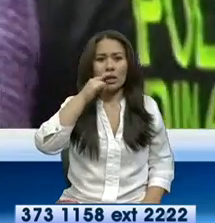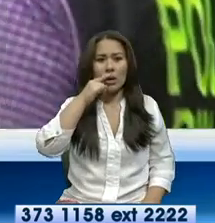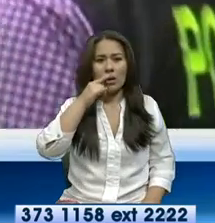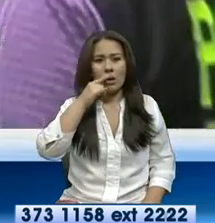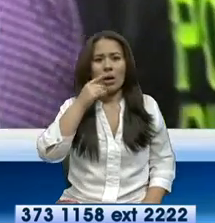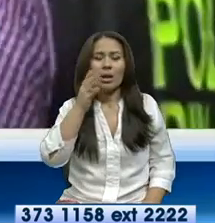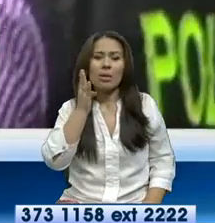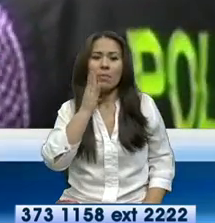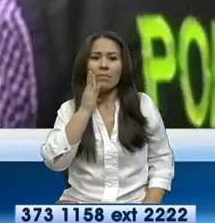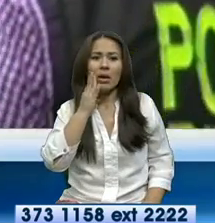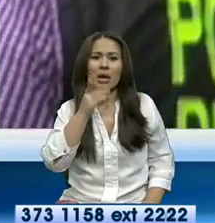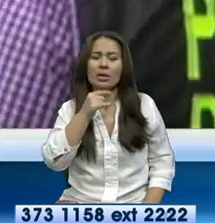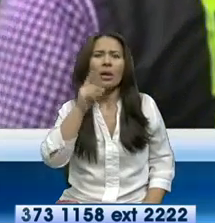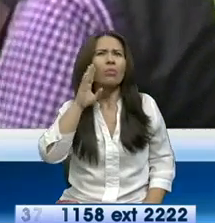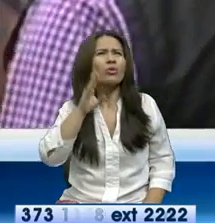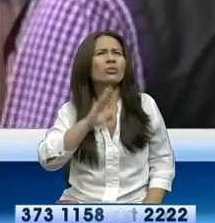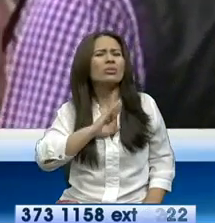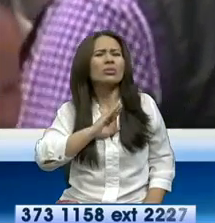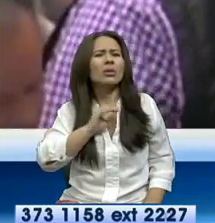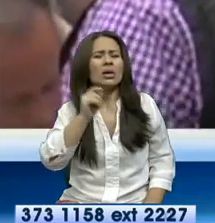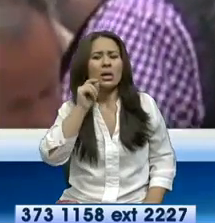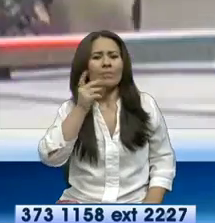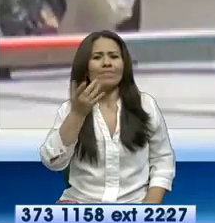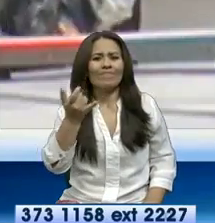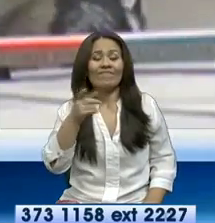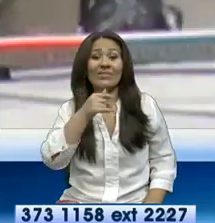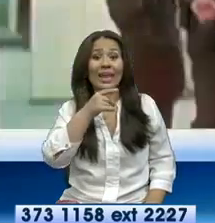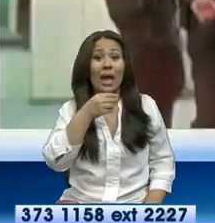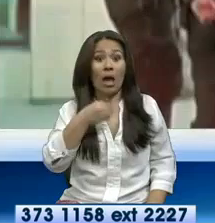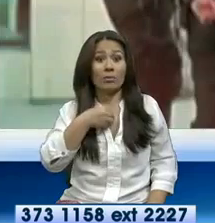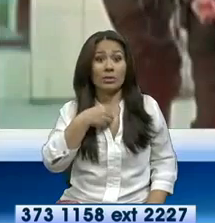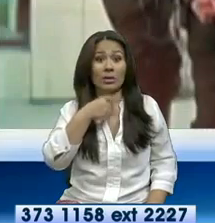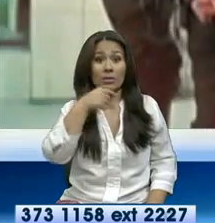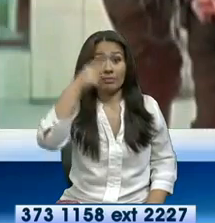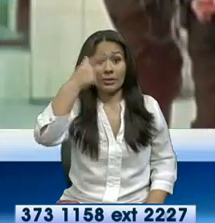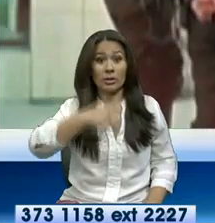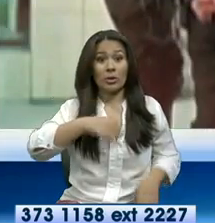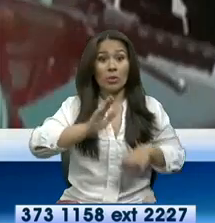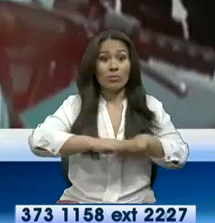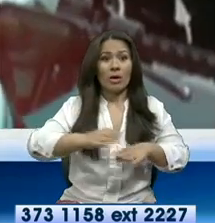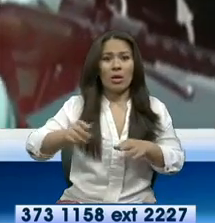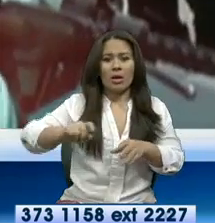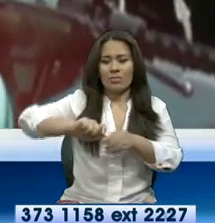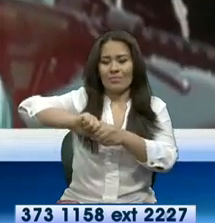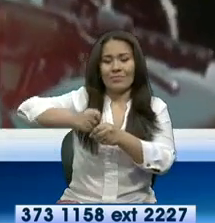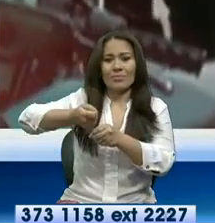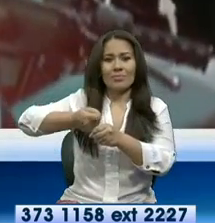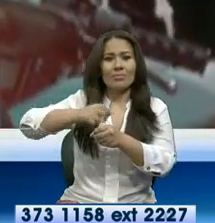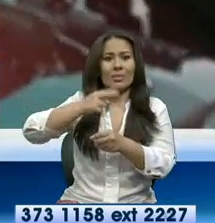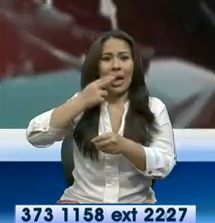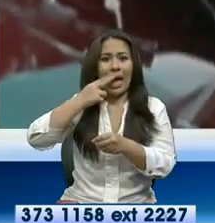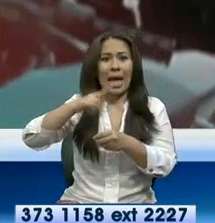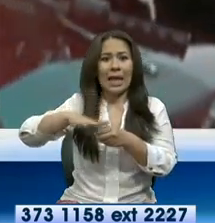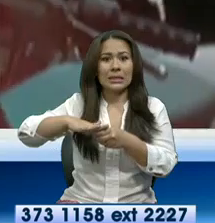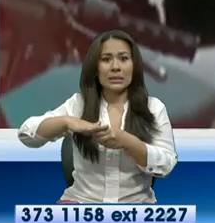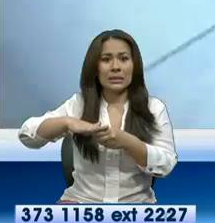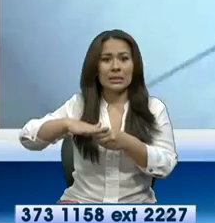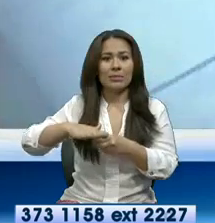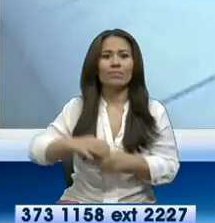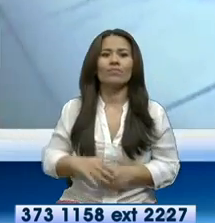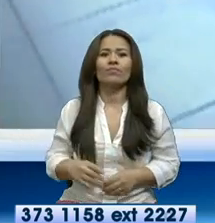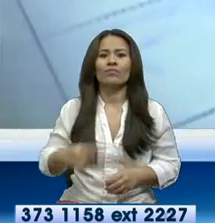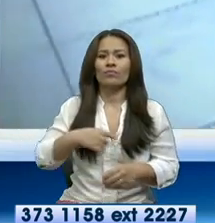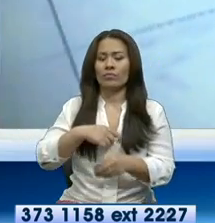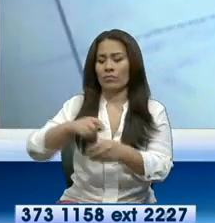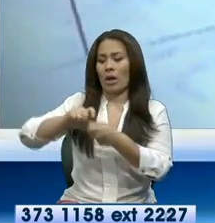según investigaciones, la escena trató de ser borrada por el sospechoso. Había abierto el paso del gas y había